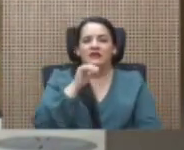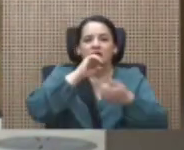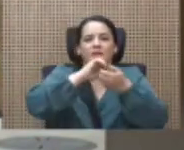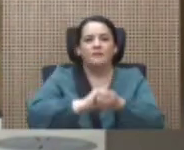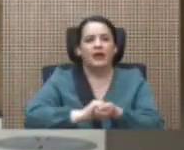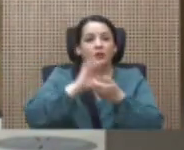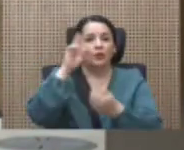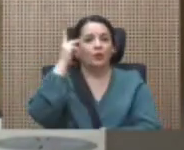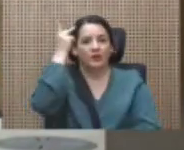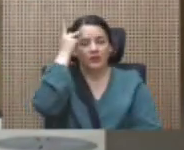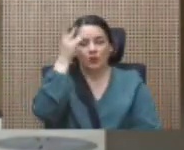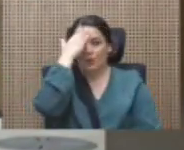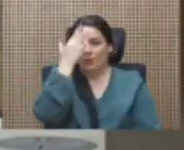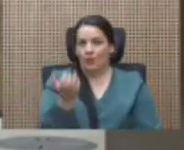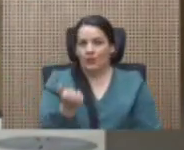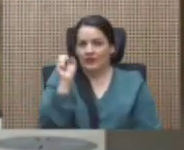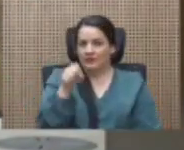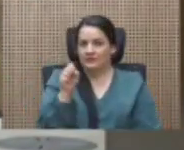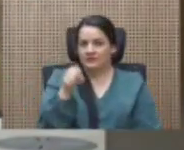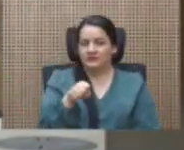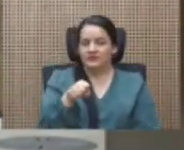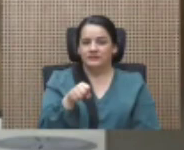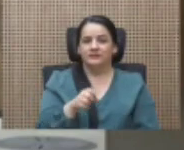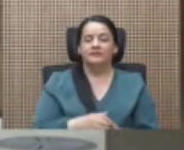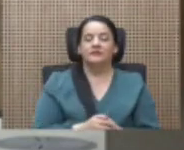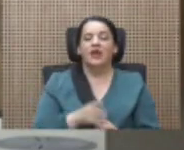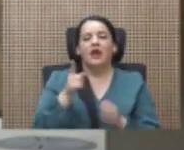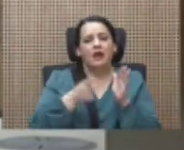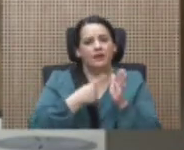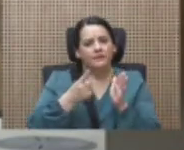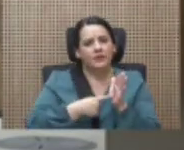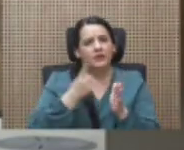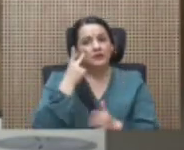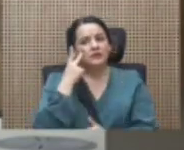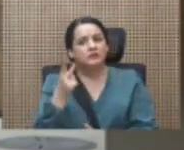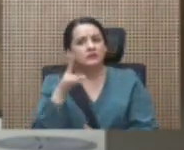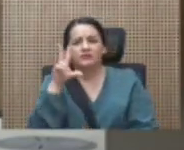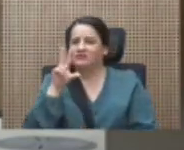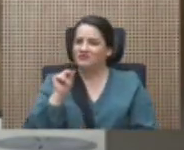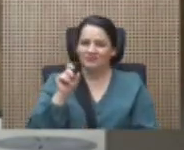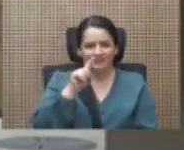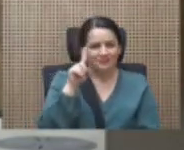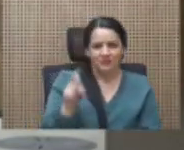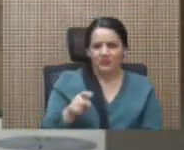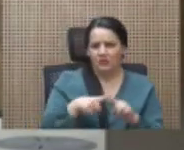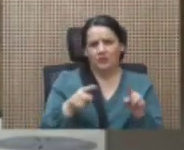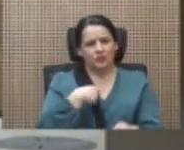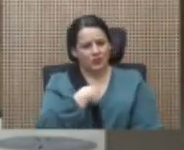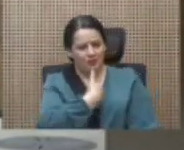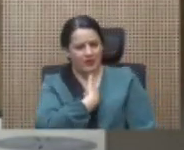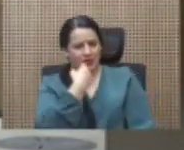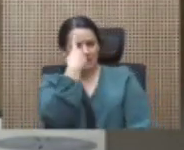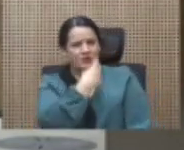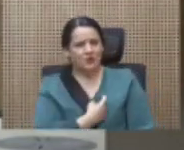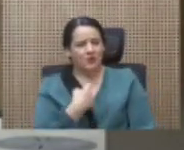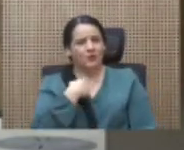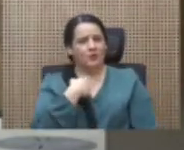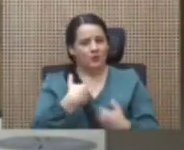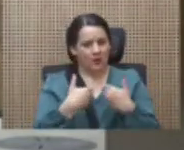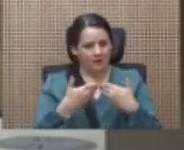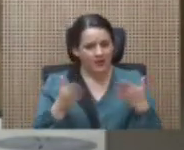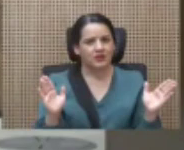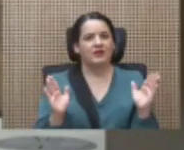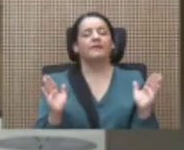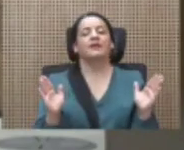pacto político porque sí A veces lo que se ve no se pregunta pero yo sí me lo pregunto y lo hago abiertamente en